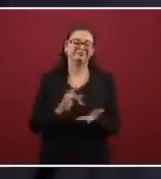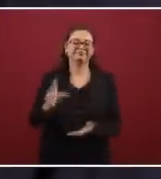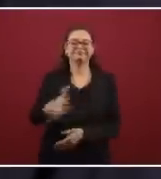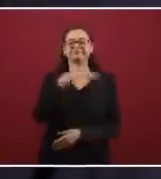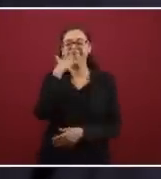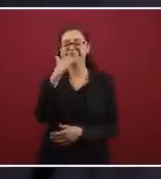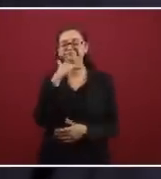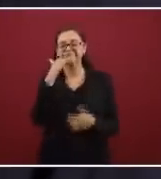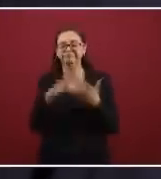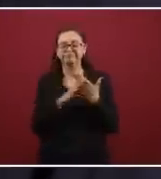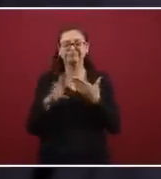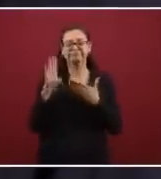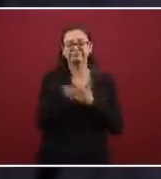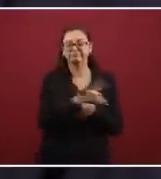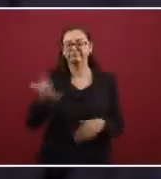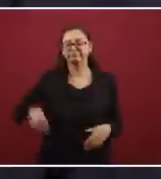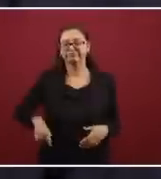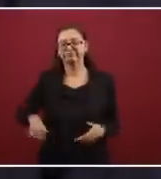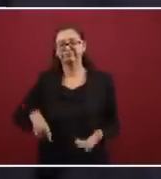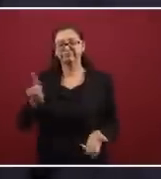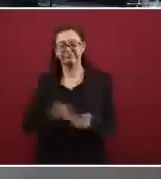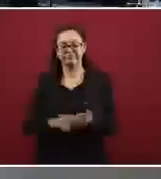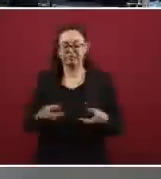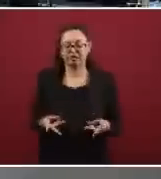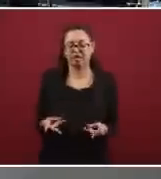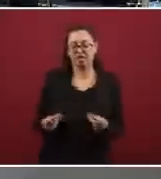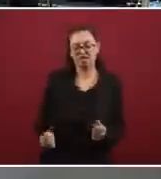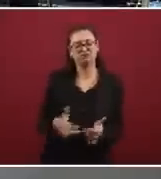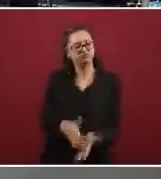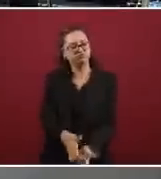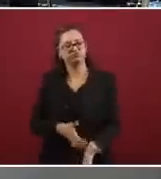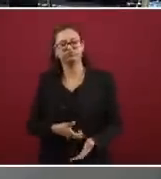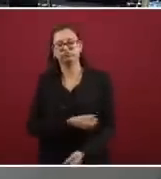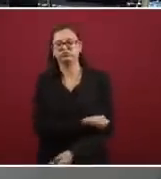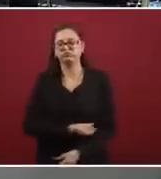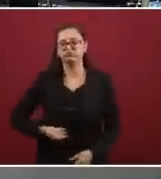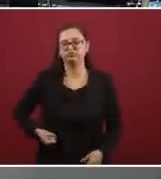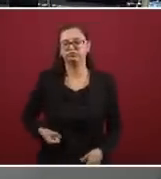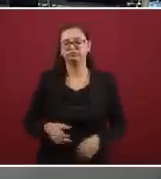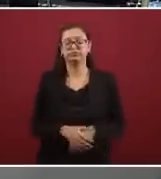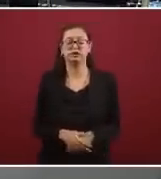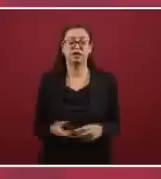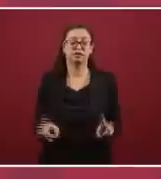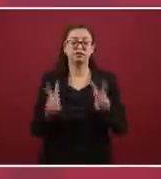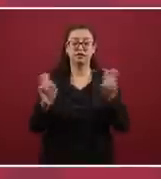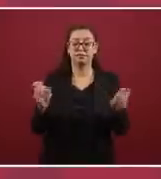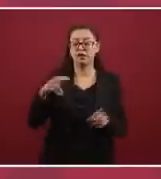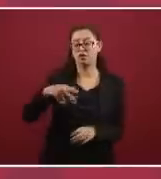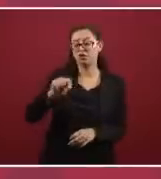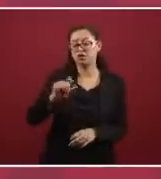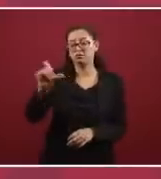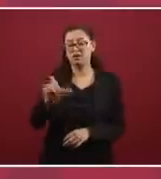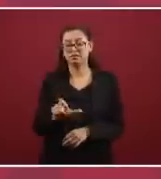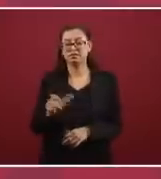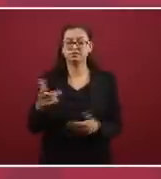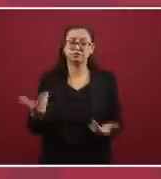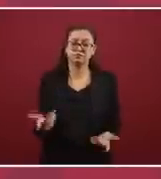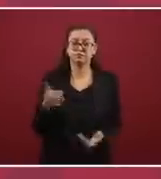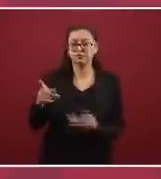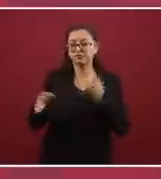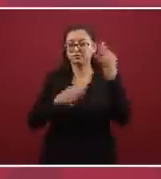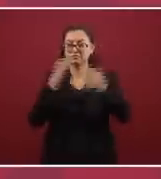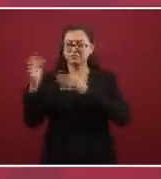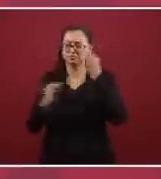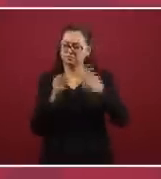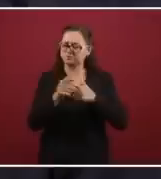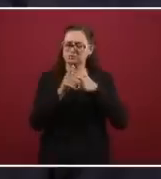a la austeridad republicana. Y en el caso de Notimex, se va a seguir